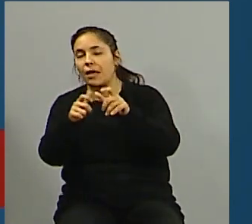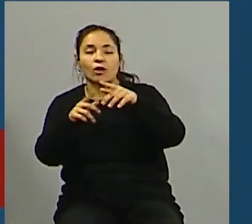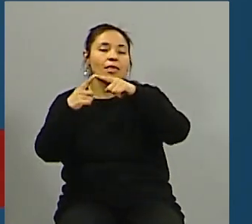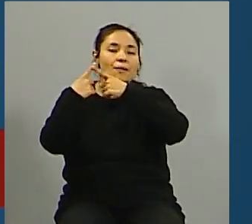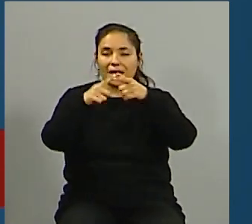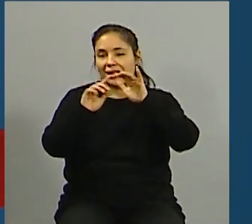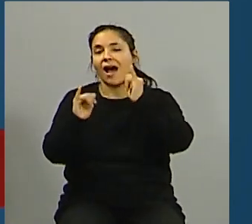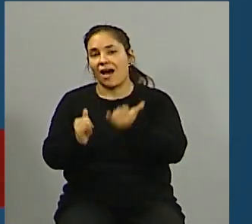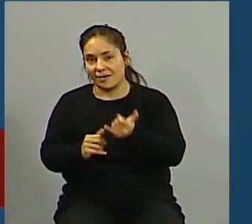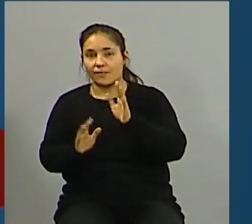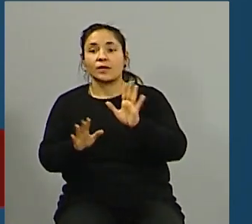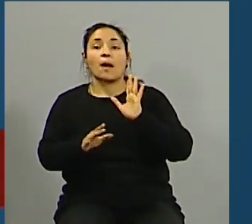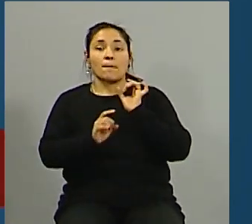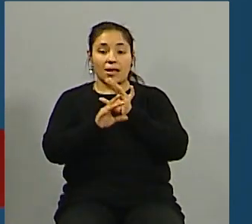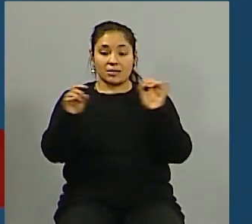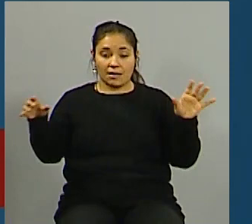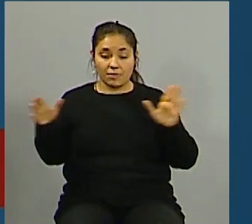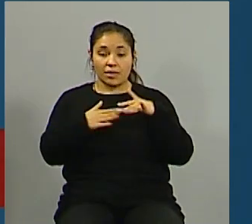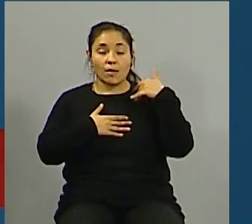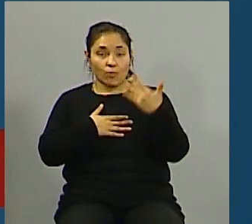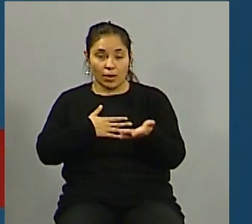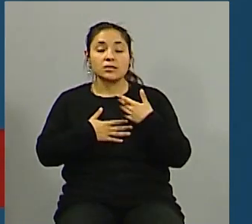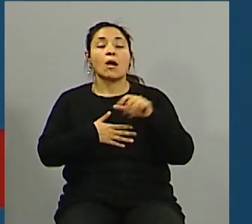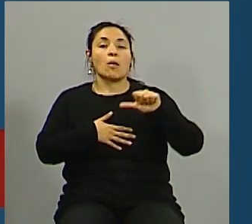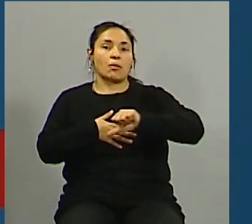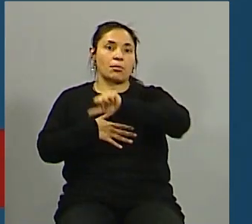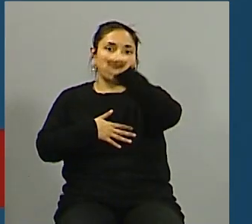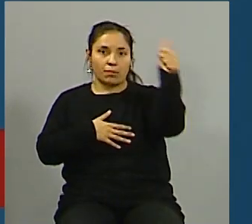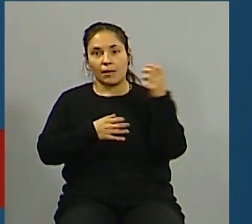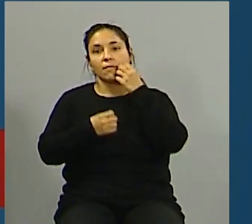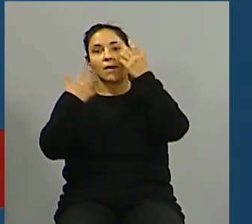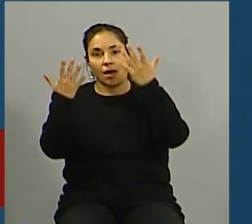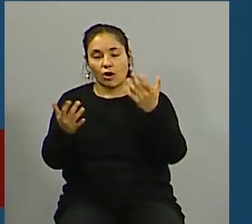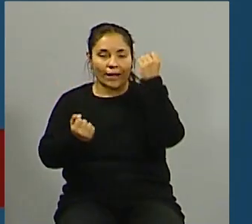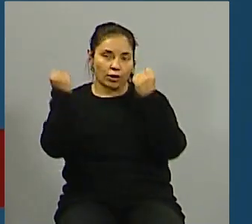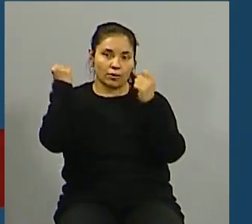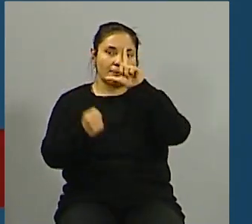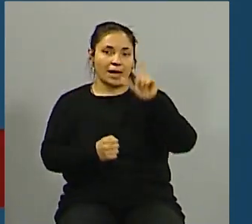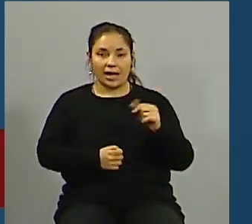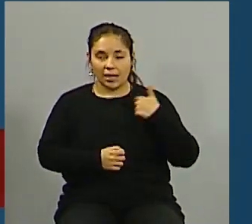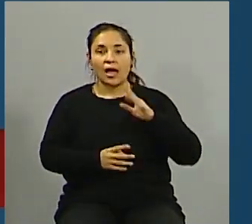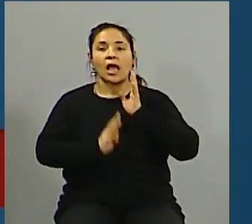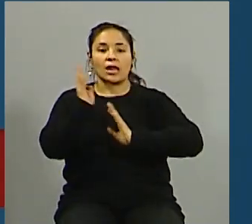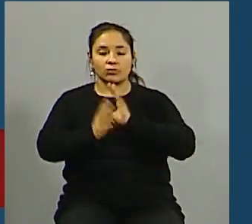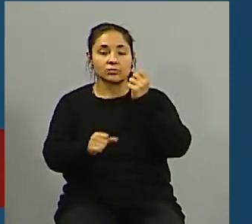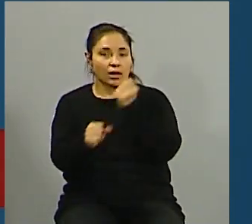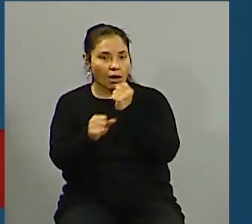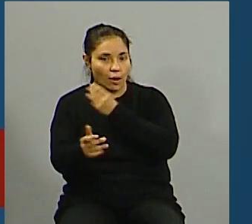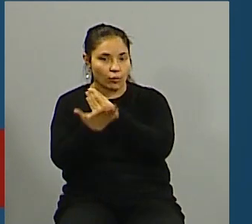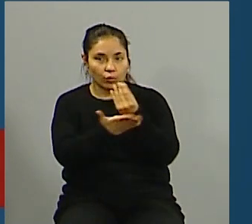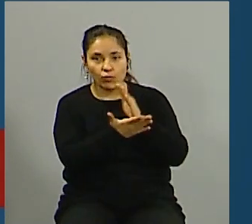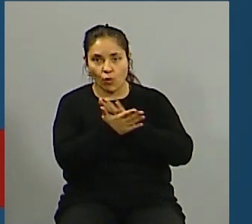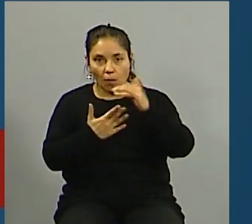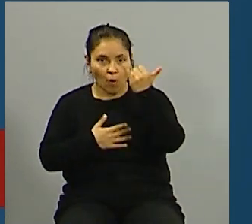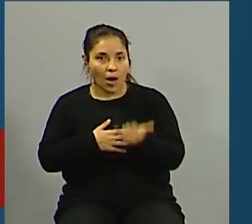pero digamos, después de la pandemia la economía argentina se ha reactivado, la economía argentina ha tenido generación de empleo.